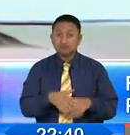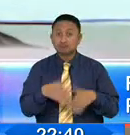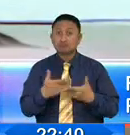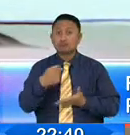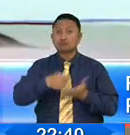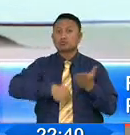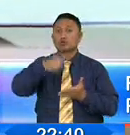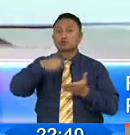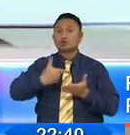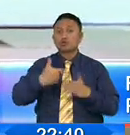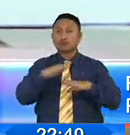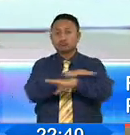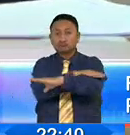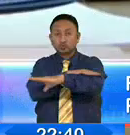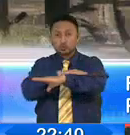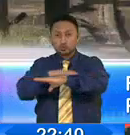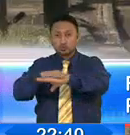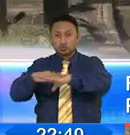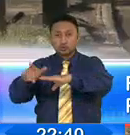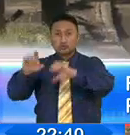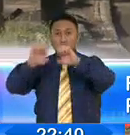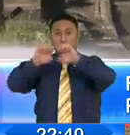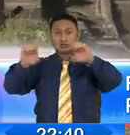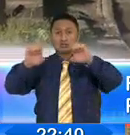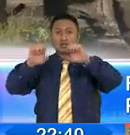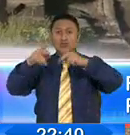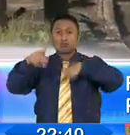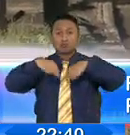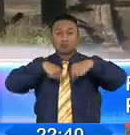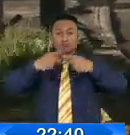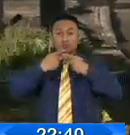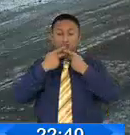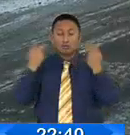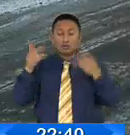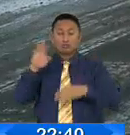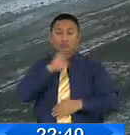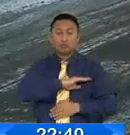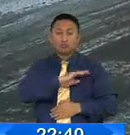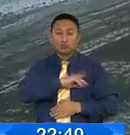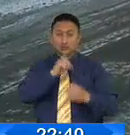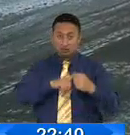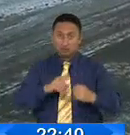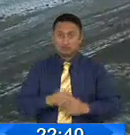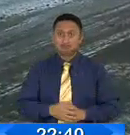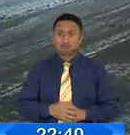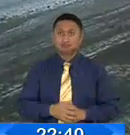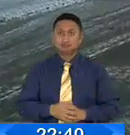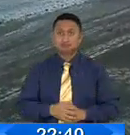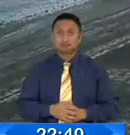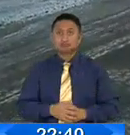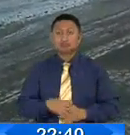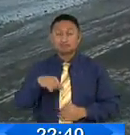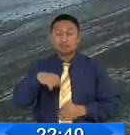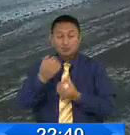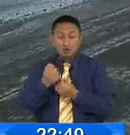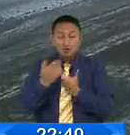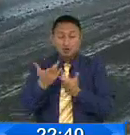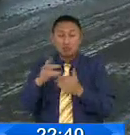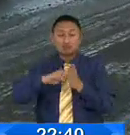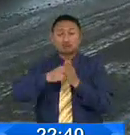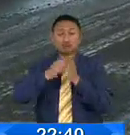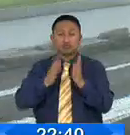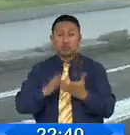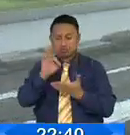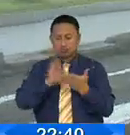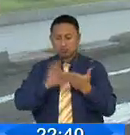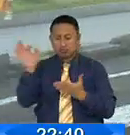para la pavimentación suscrito por la empresa de movilidad y obras públicas del municipio capitalino. Informe aprobado por la Contraloría General